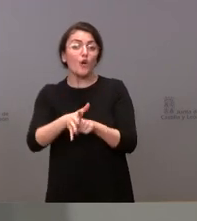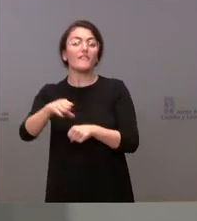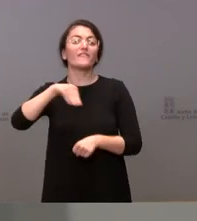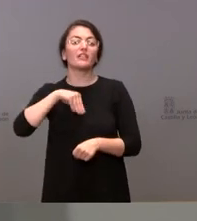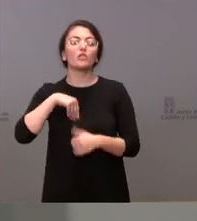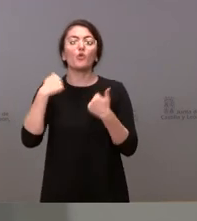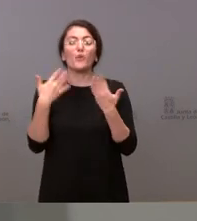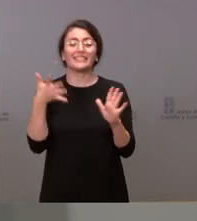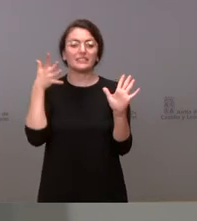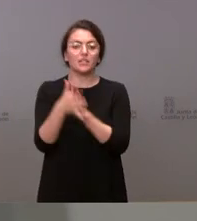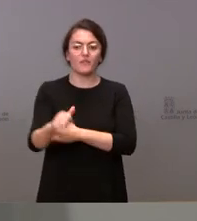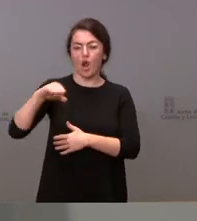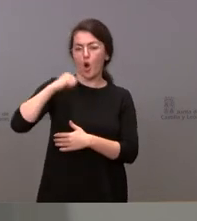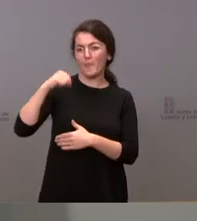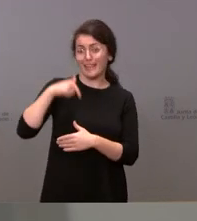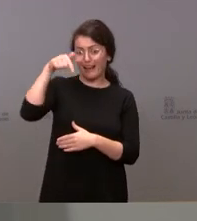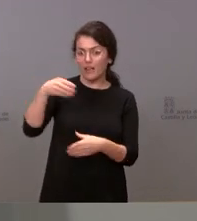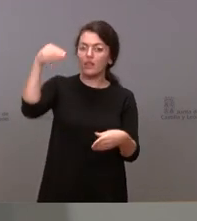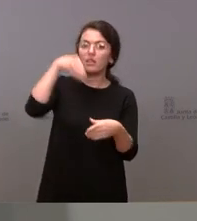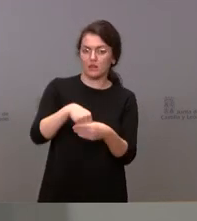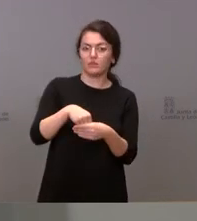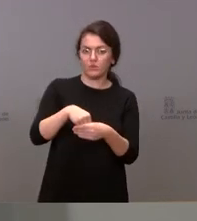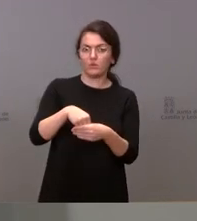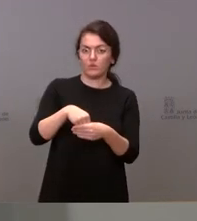fallecidos en los hospitales.